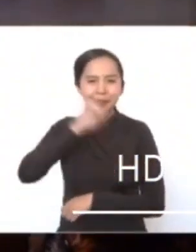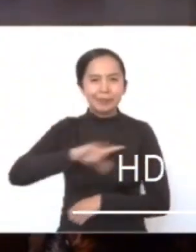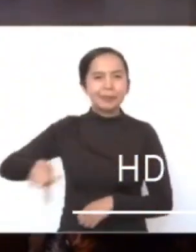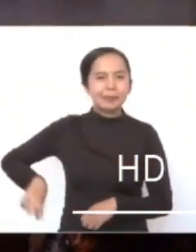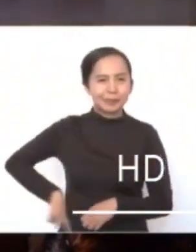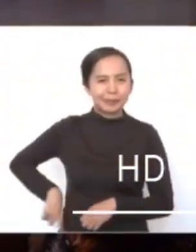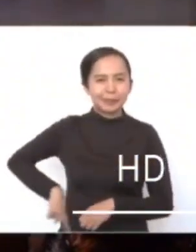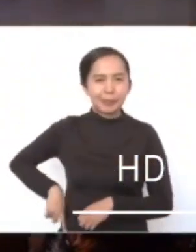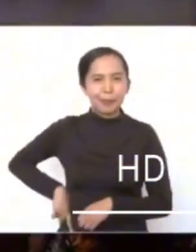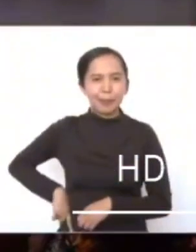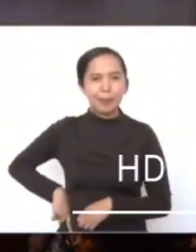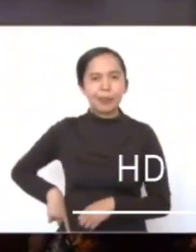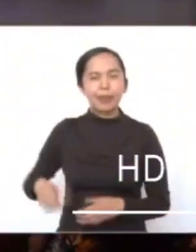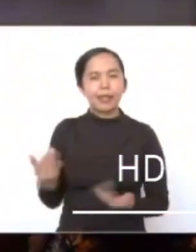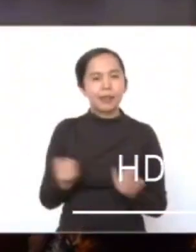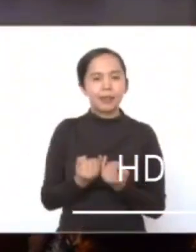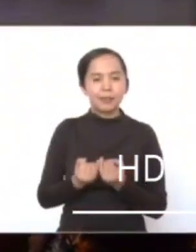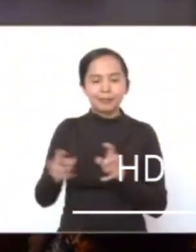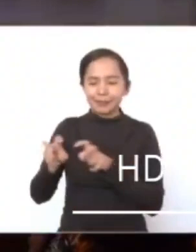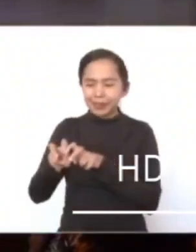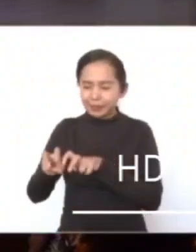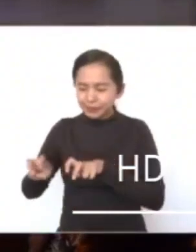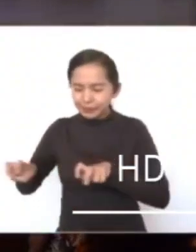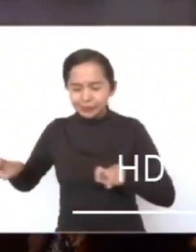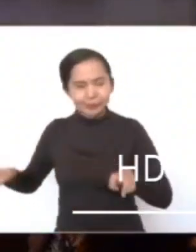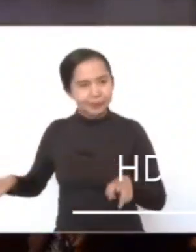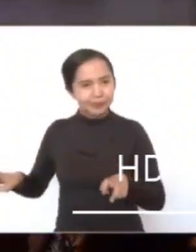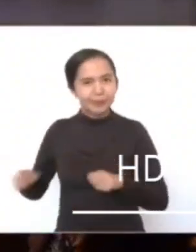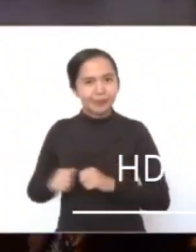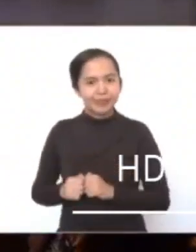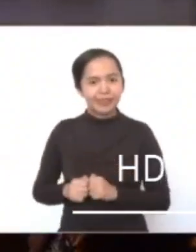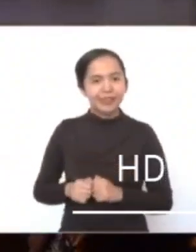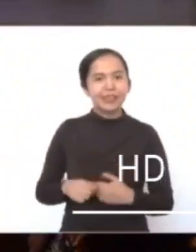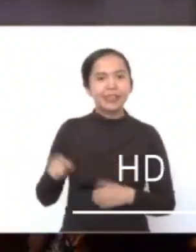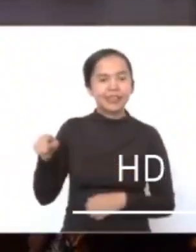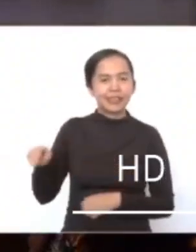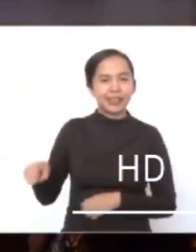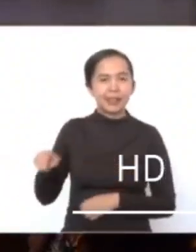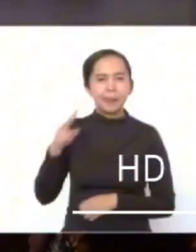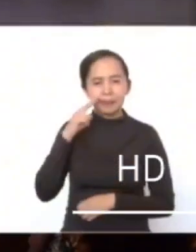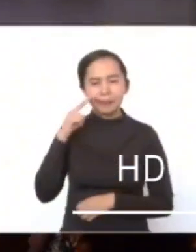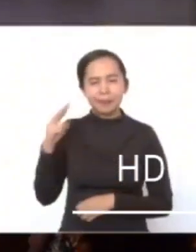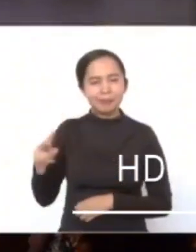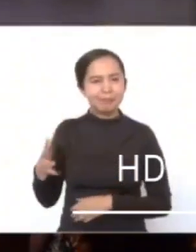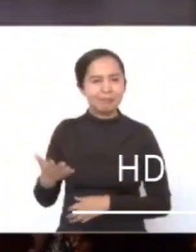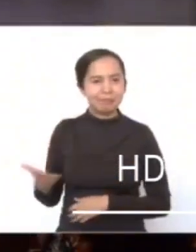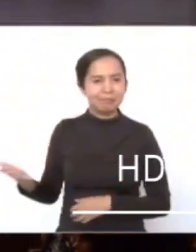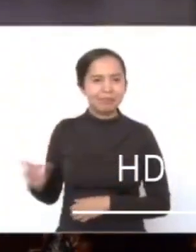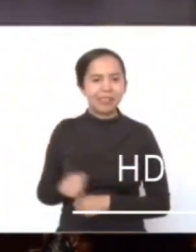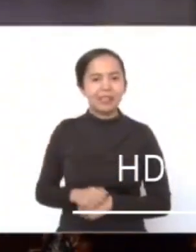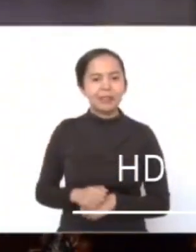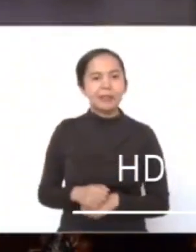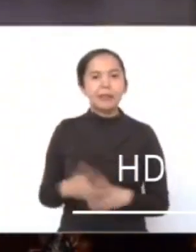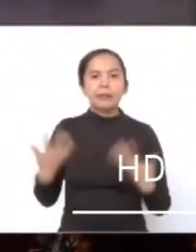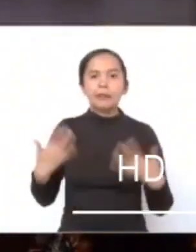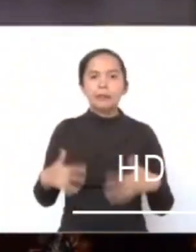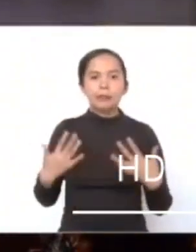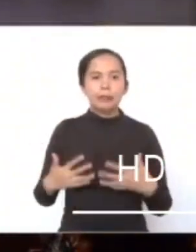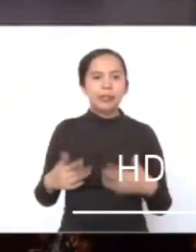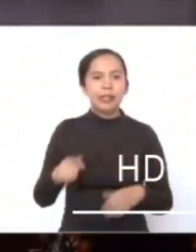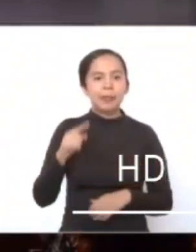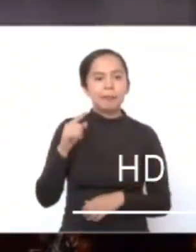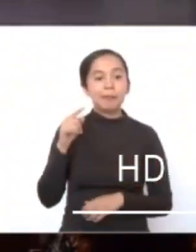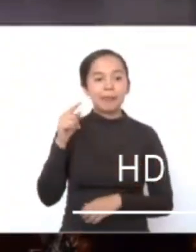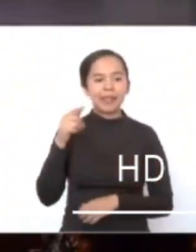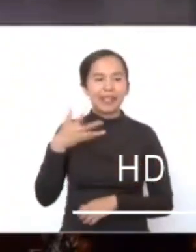y de compartir este presidium donde ustedes pueden observar con toda claridad la predominancia representativa de lo que está ocurriendo